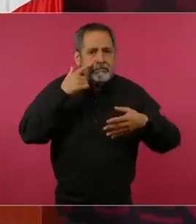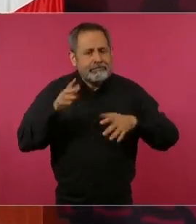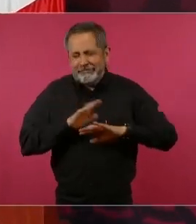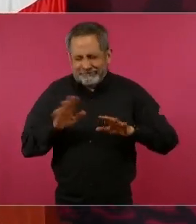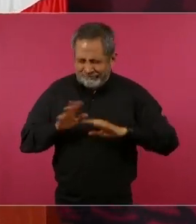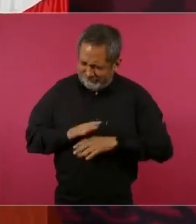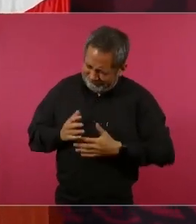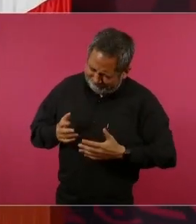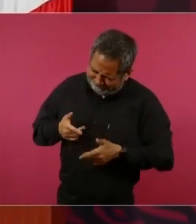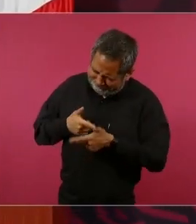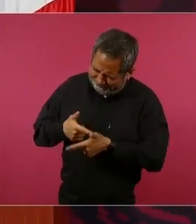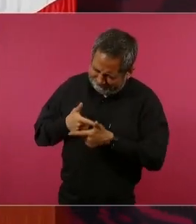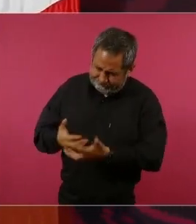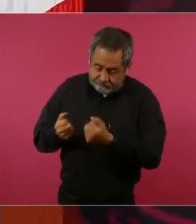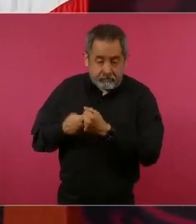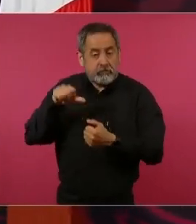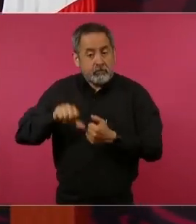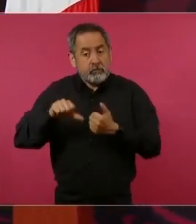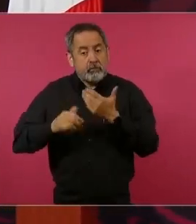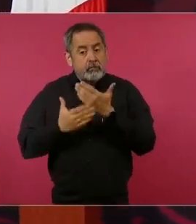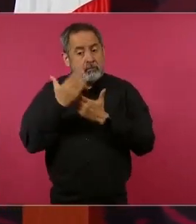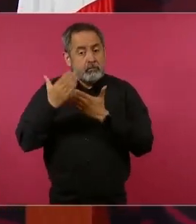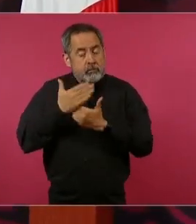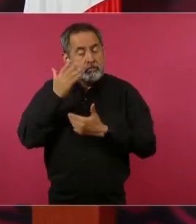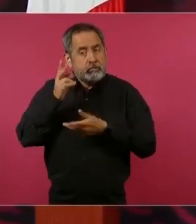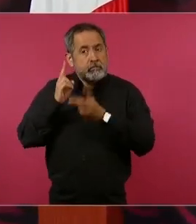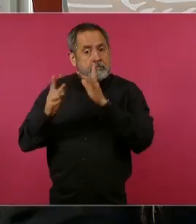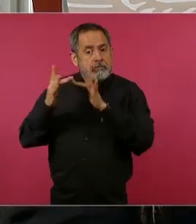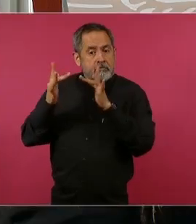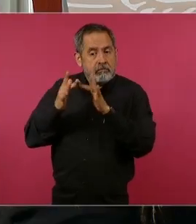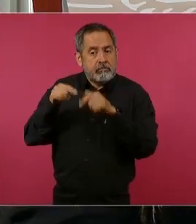Se sigue trabajando. Hoy en la mañana hablamos,